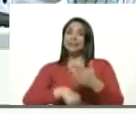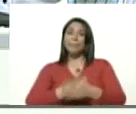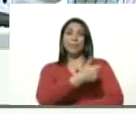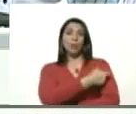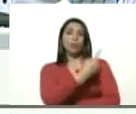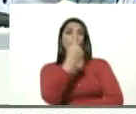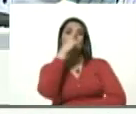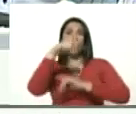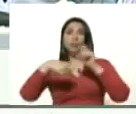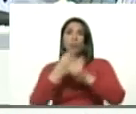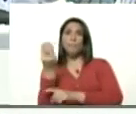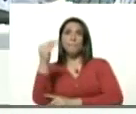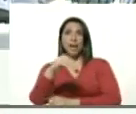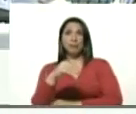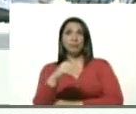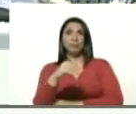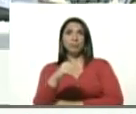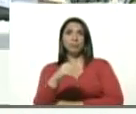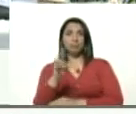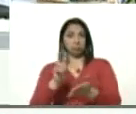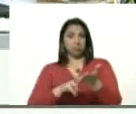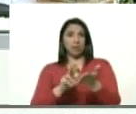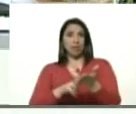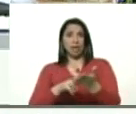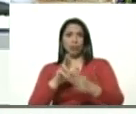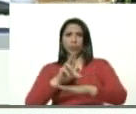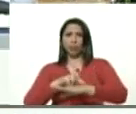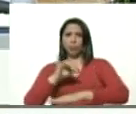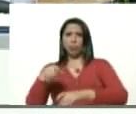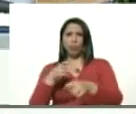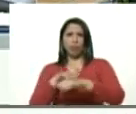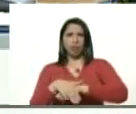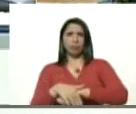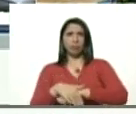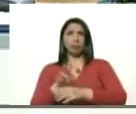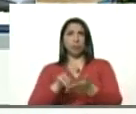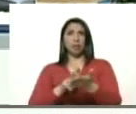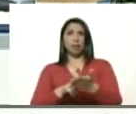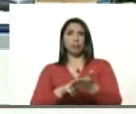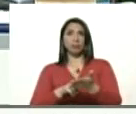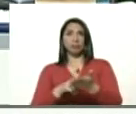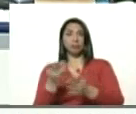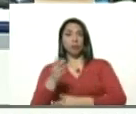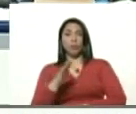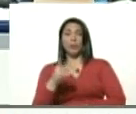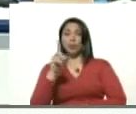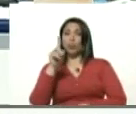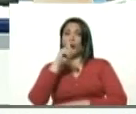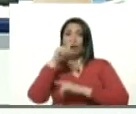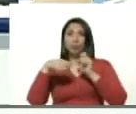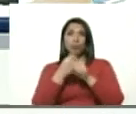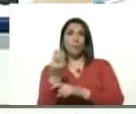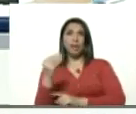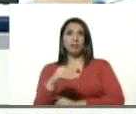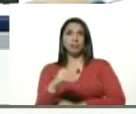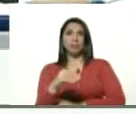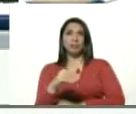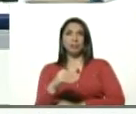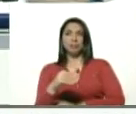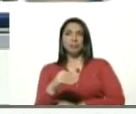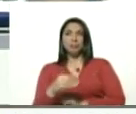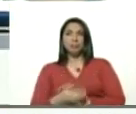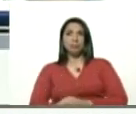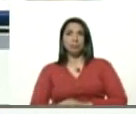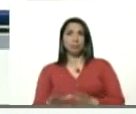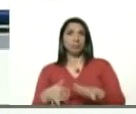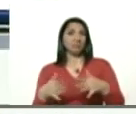más. ¿Verdad? Doctor Jorge Rodríguez está aquí presente. Por lo menos por un año más. ¿Y